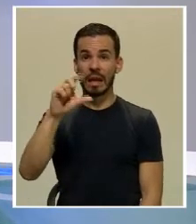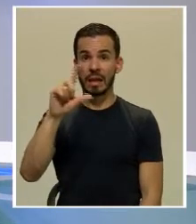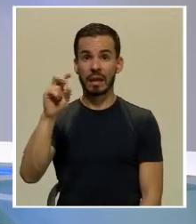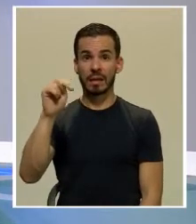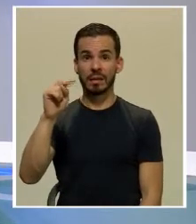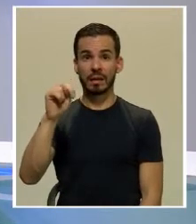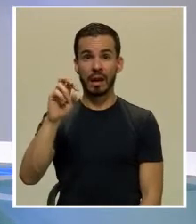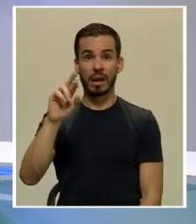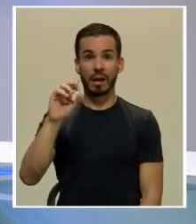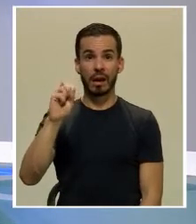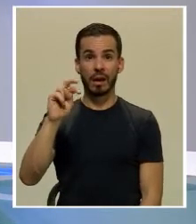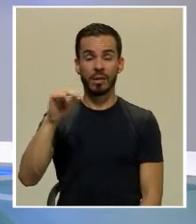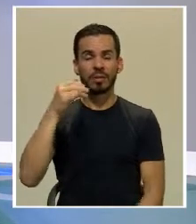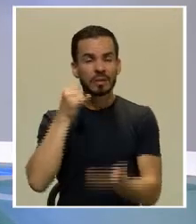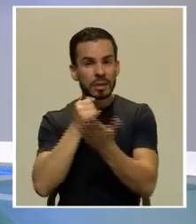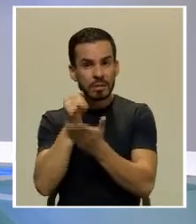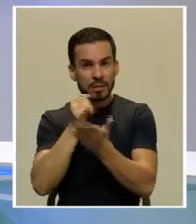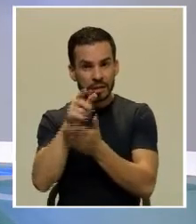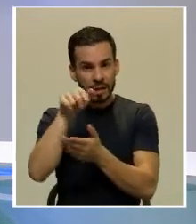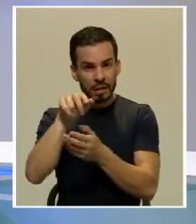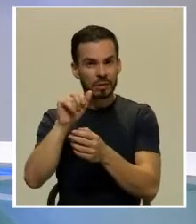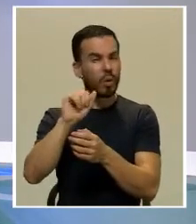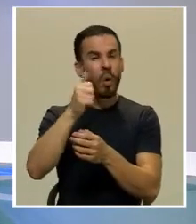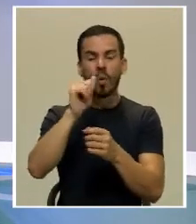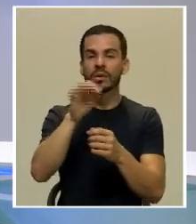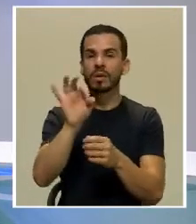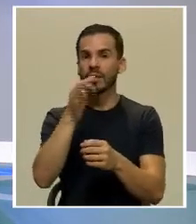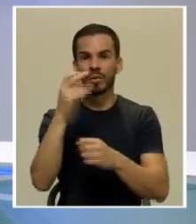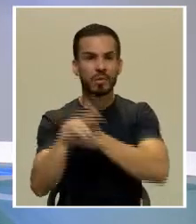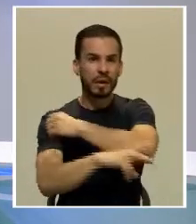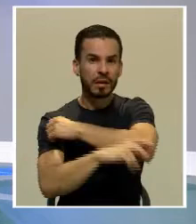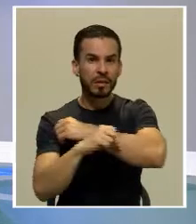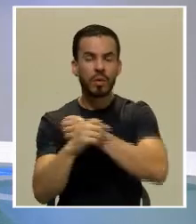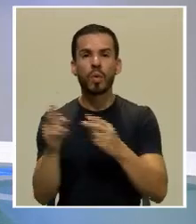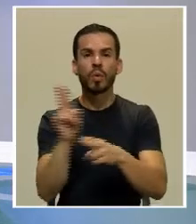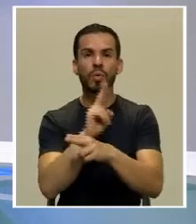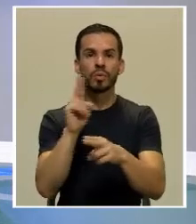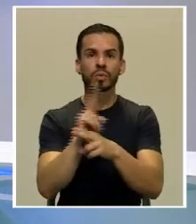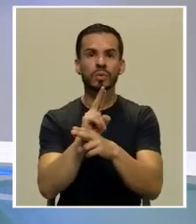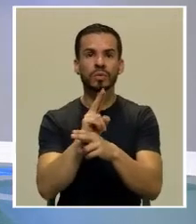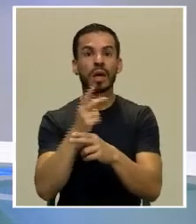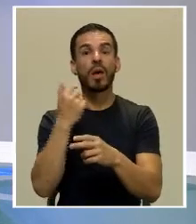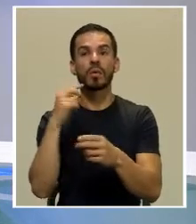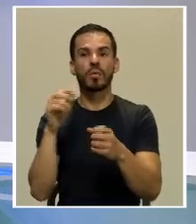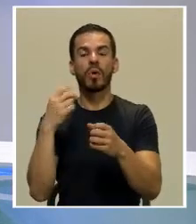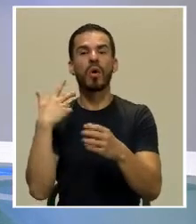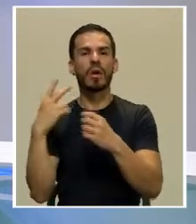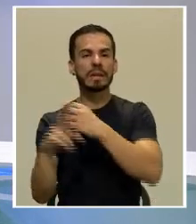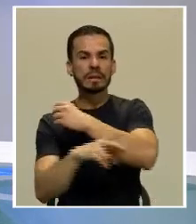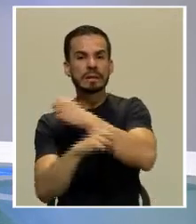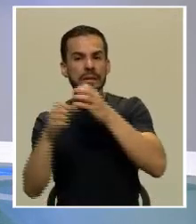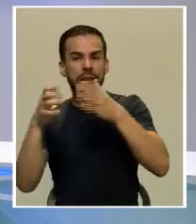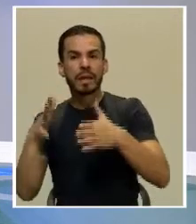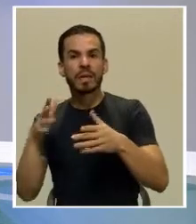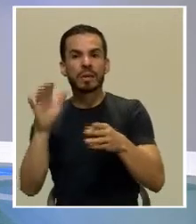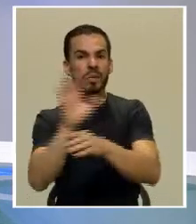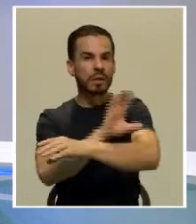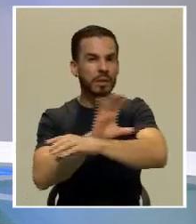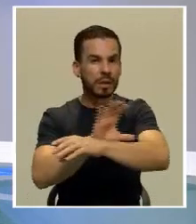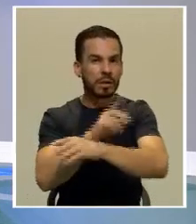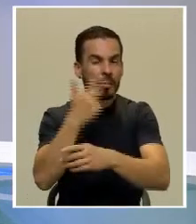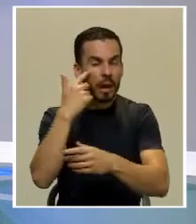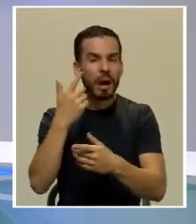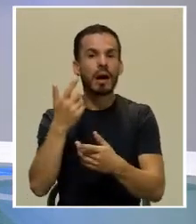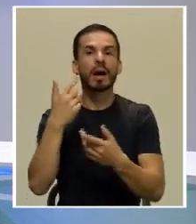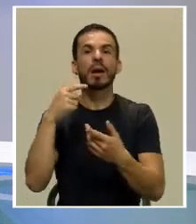Naranjo investigó sobre este y otros timos utilizados por los ciberdelincuentes para robar dinero. Hoy